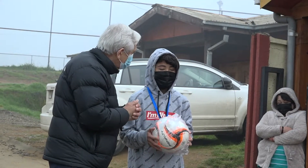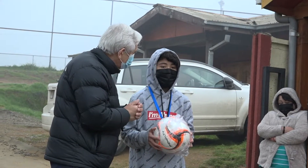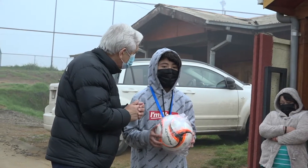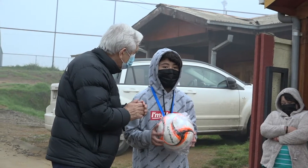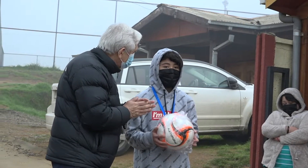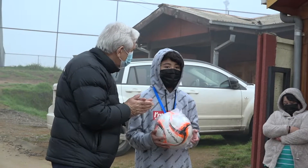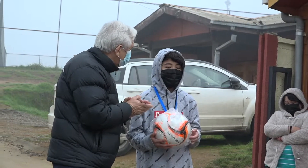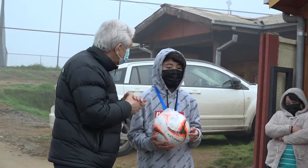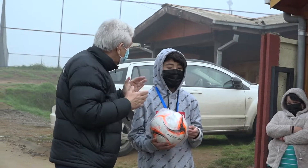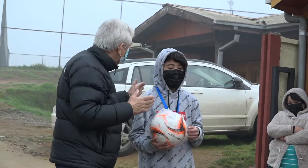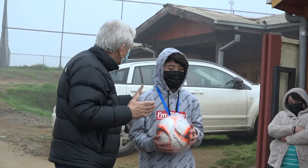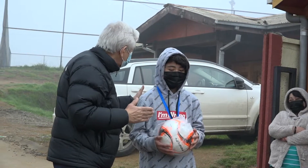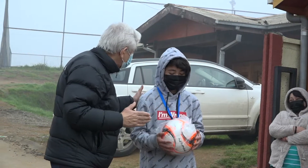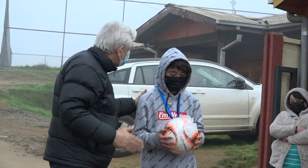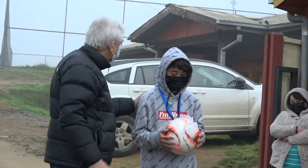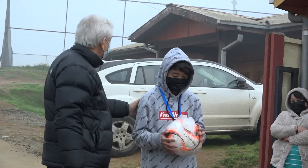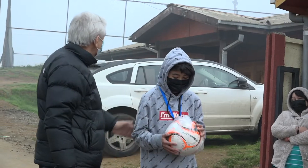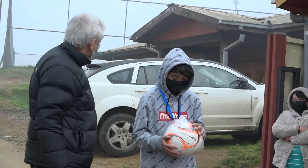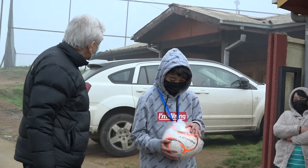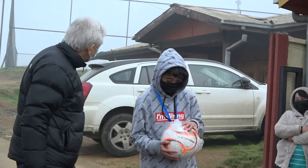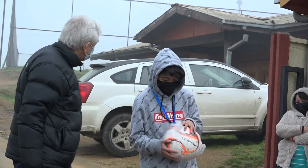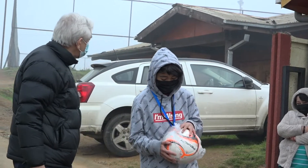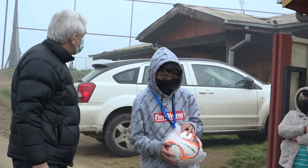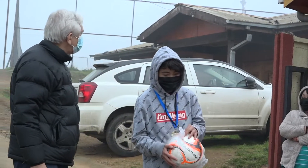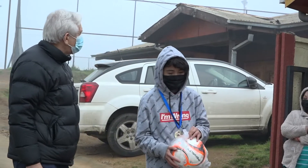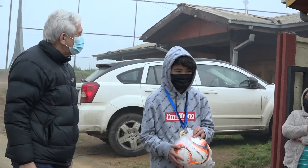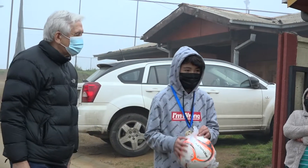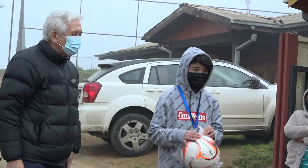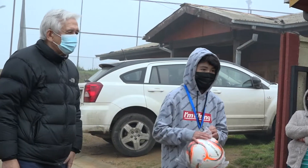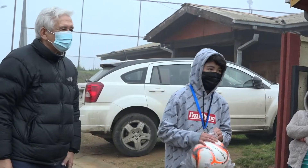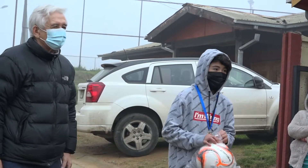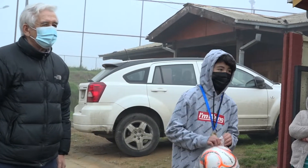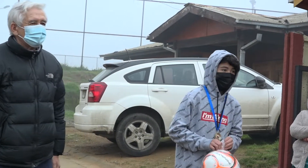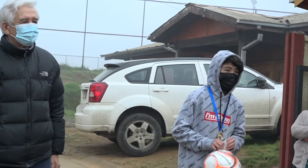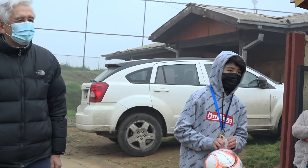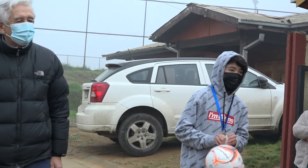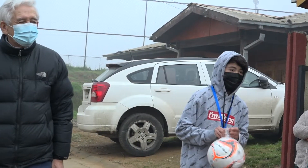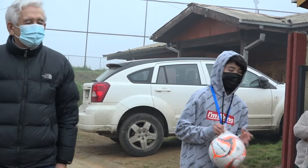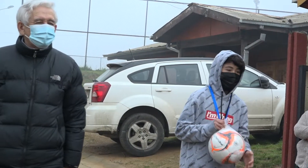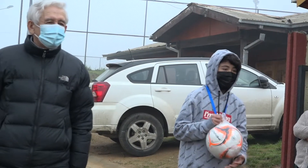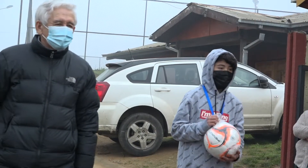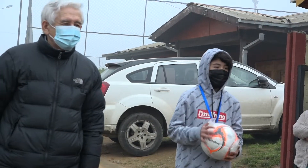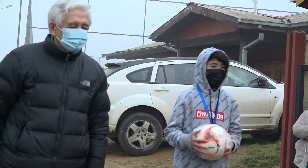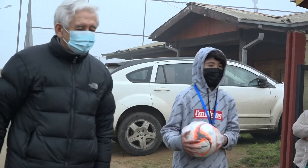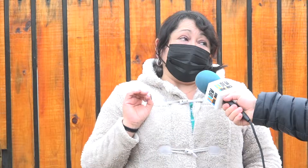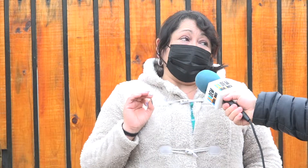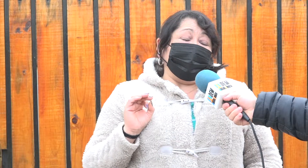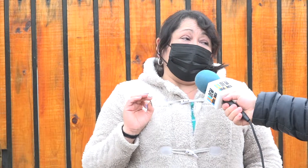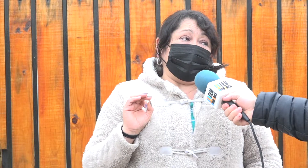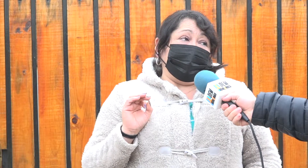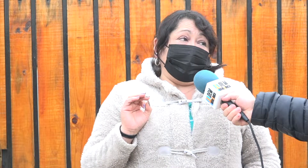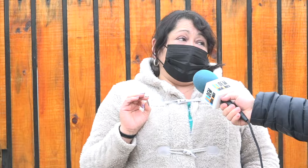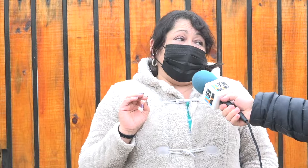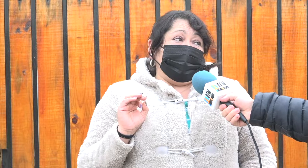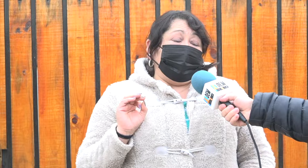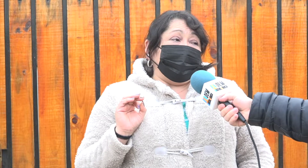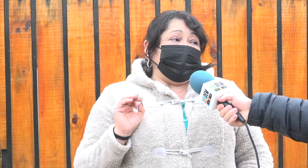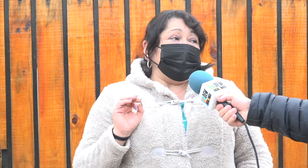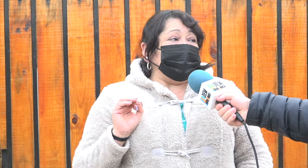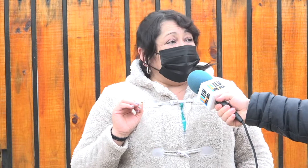y lo hiciéramos. O sea, un poquito más difícil fue de pararse arriba de la pelota,